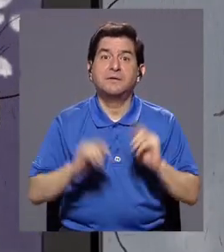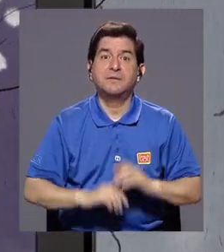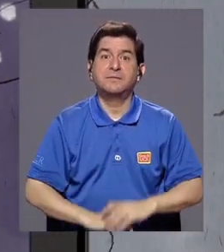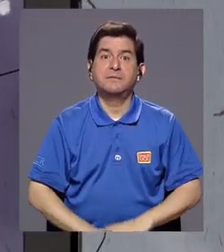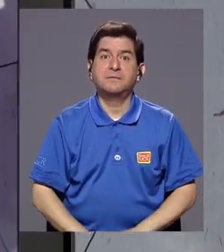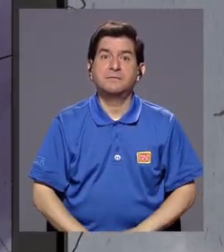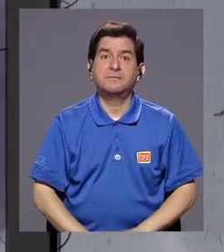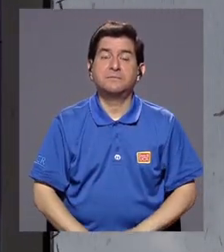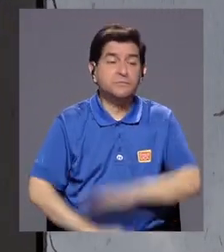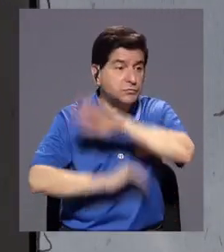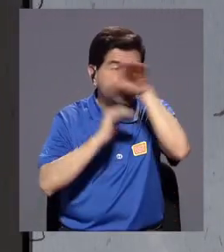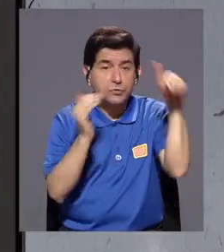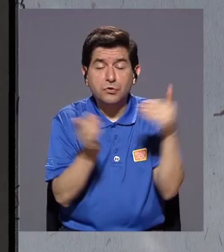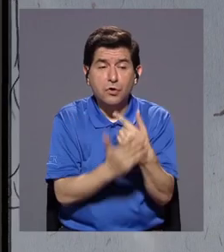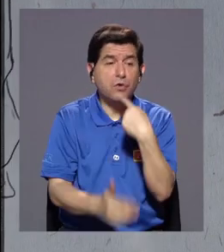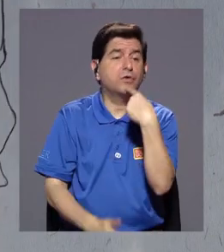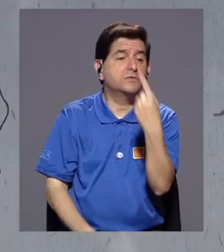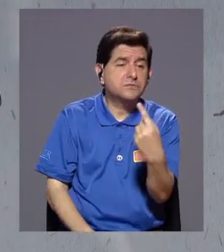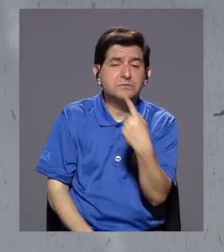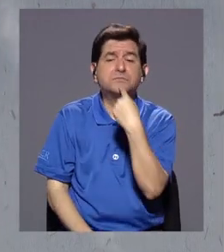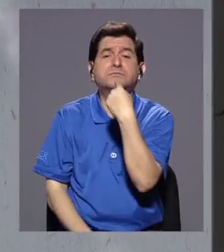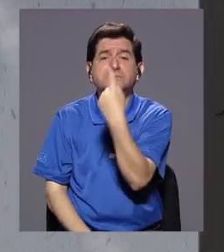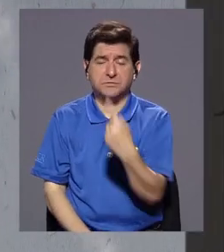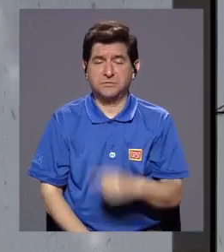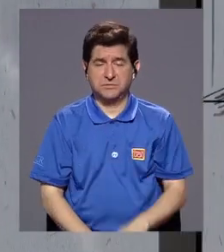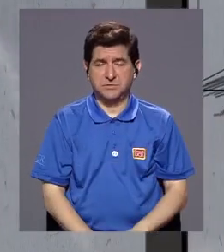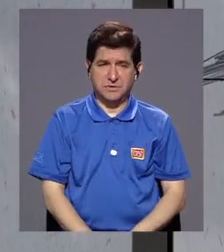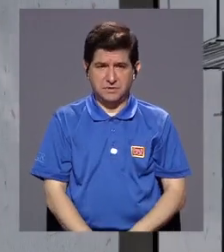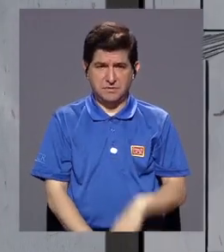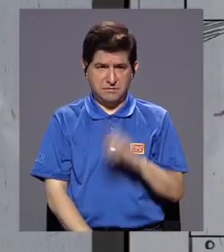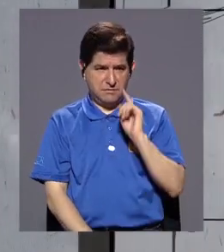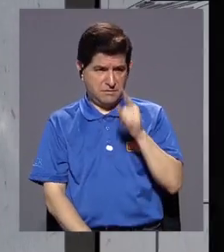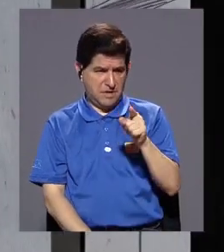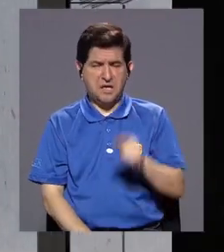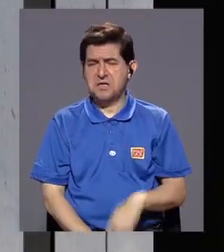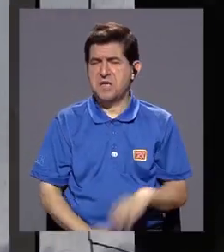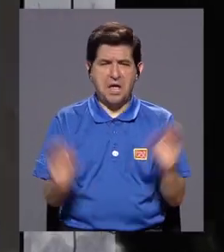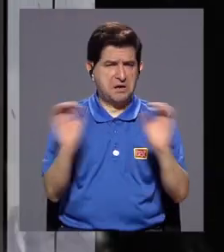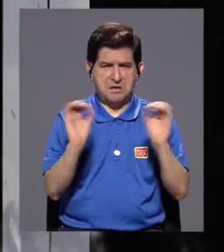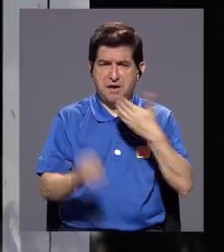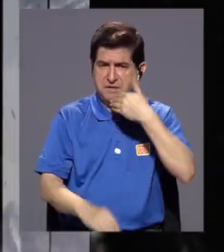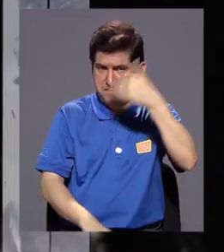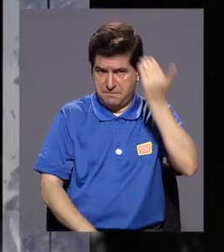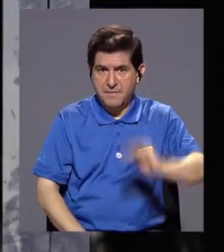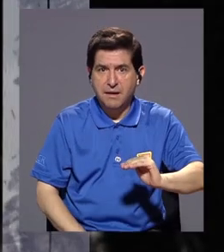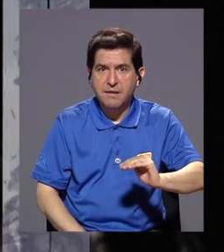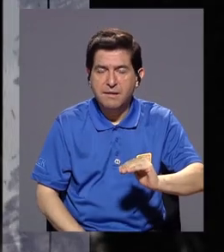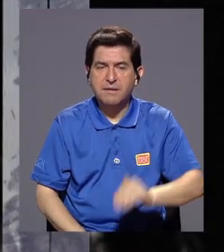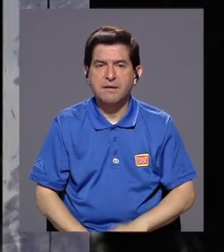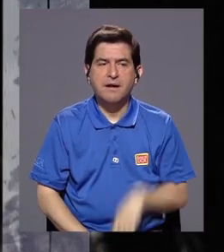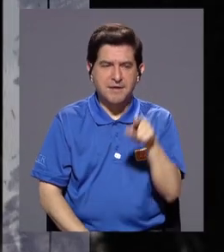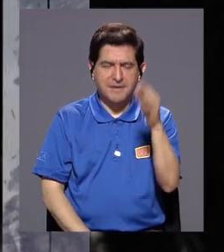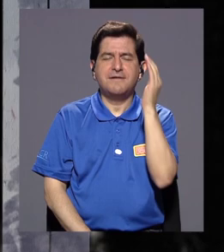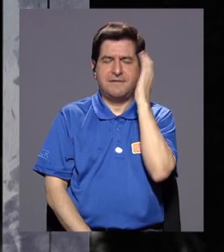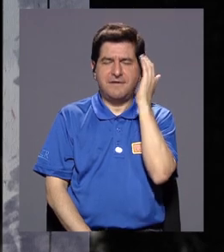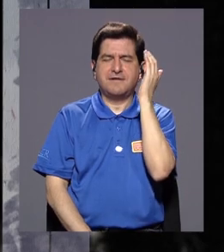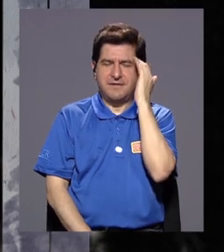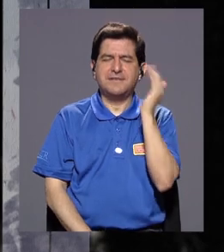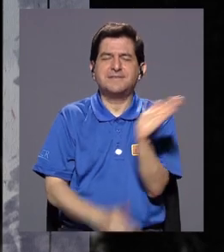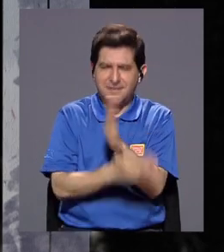malo, ella sabía que allí había algo, porque su mundo se había tornado